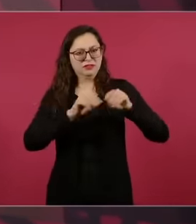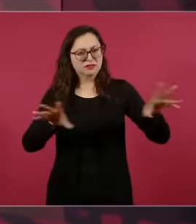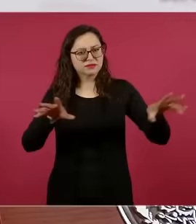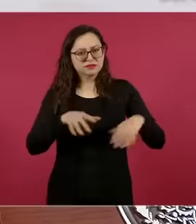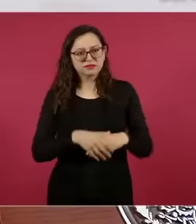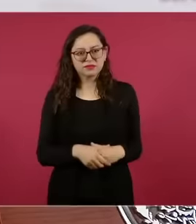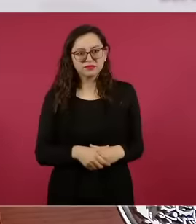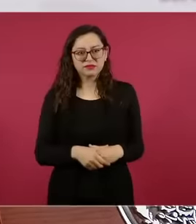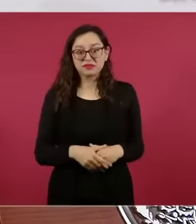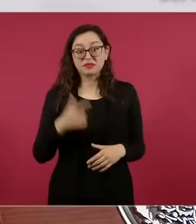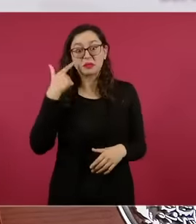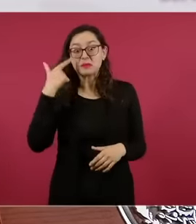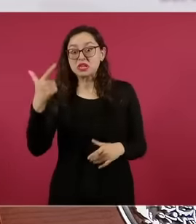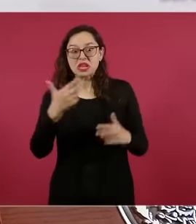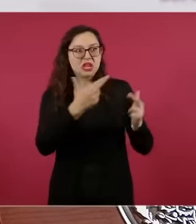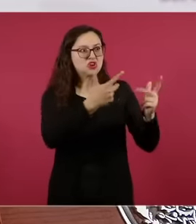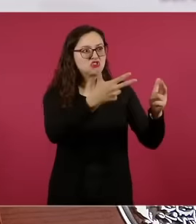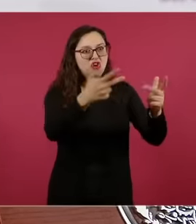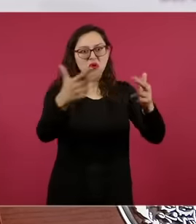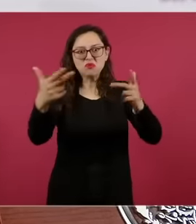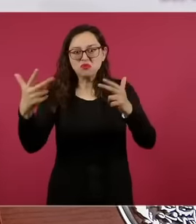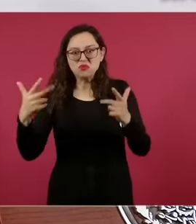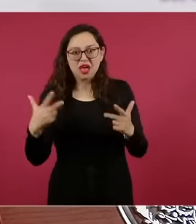Y los destrozos.